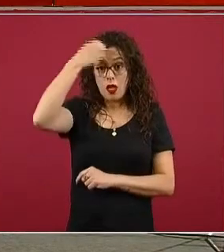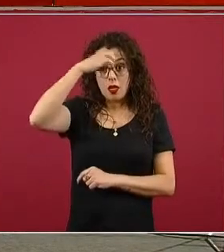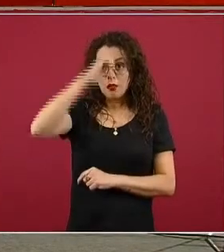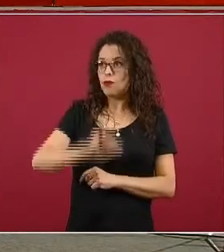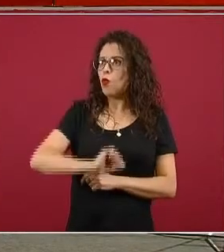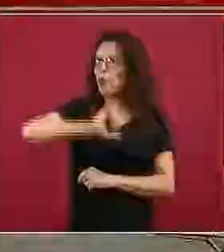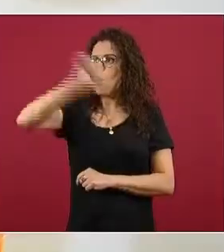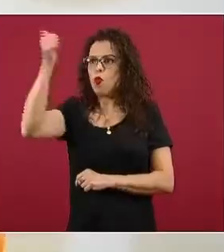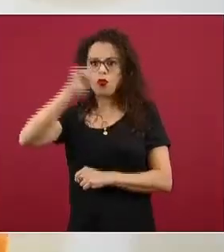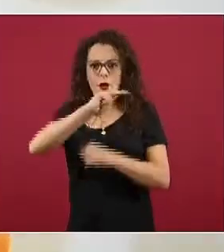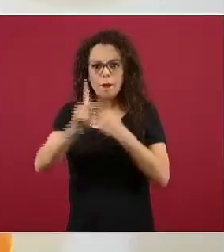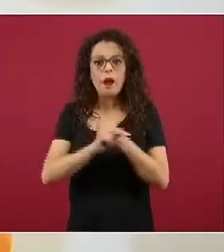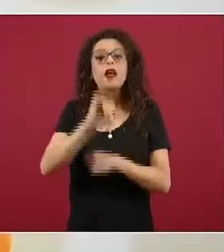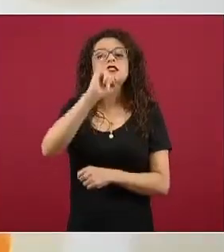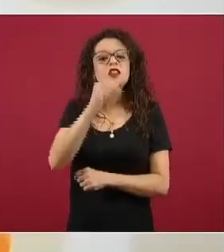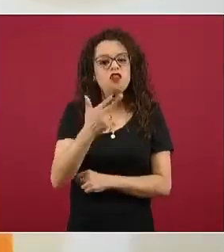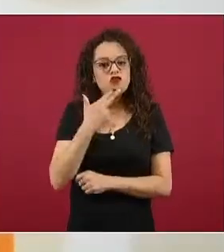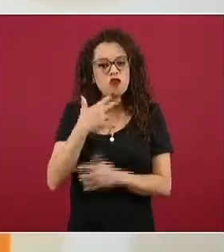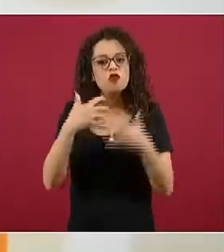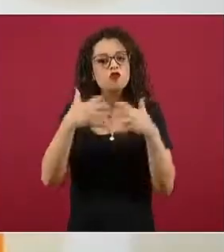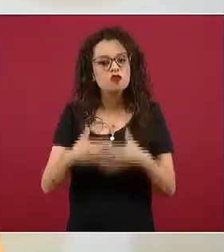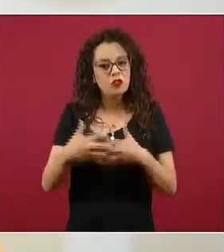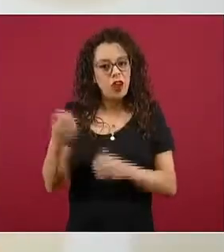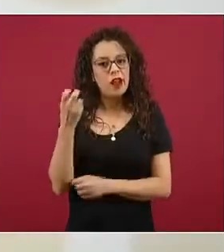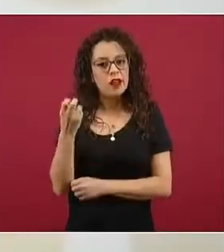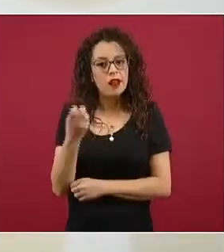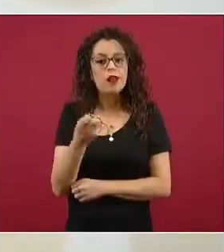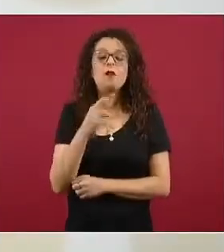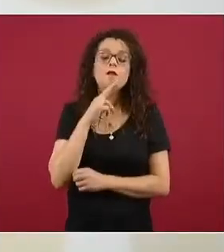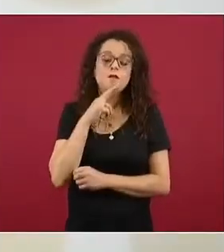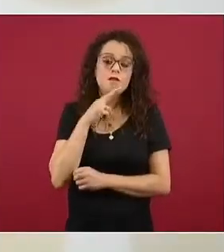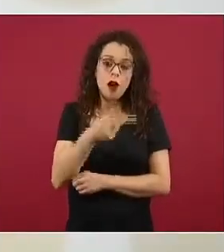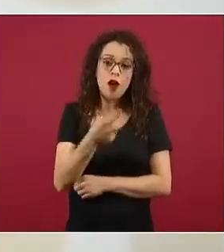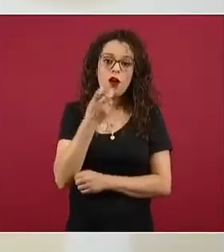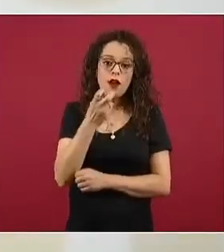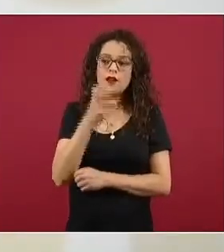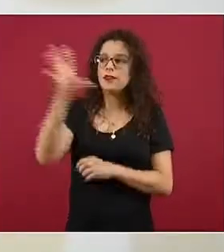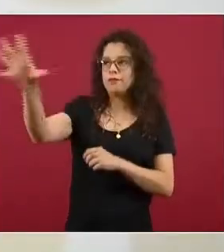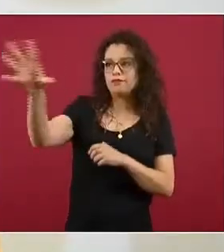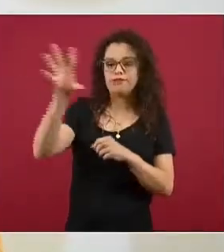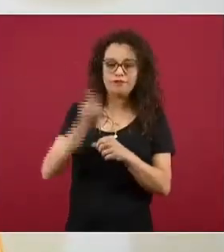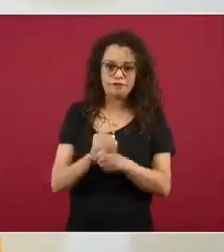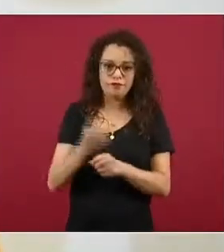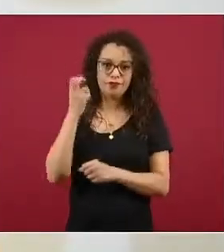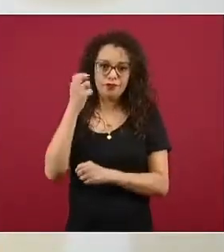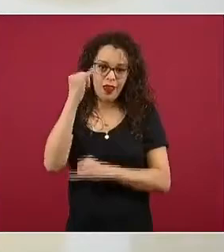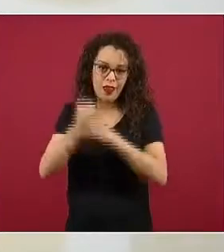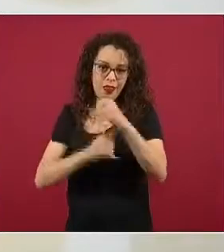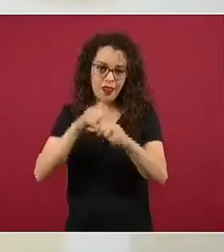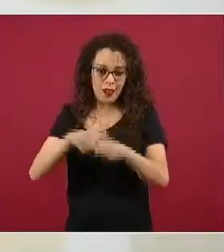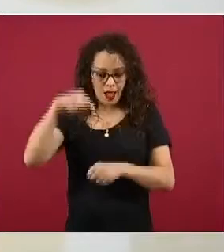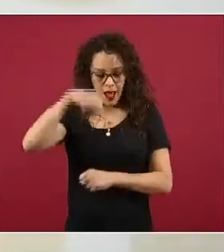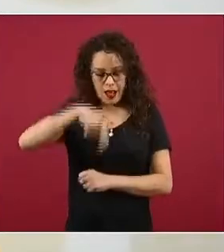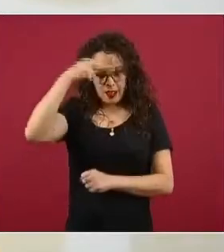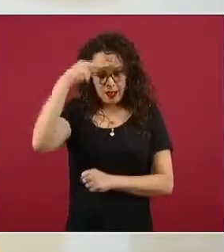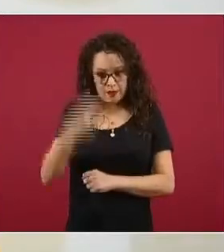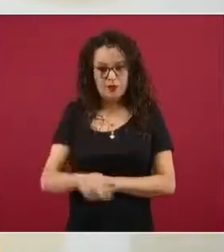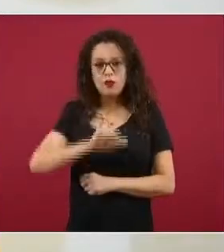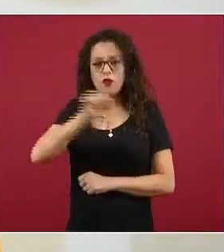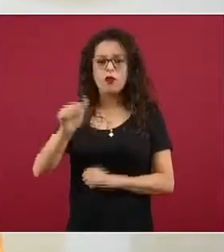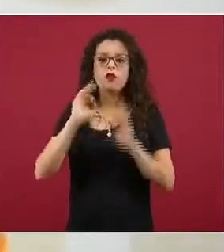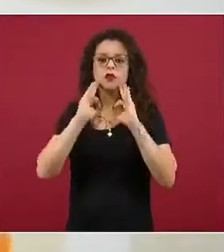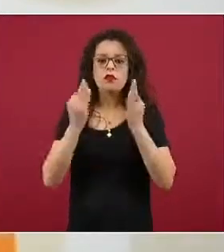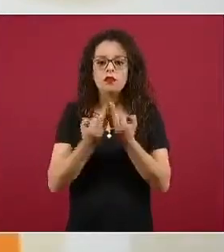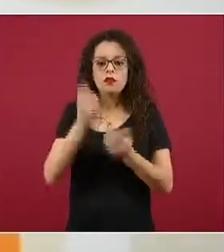países de que esto funciona y hemos retomado buenas prácticas internacionales. Otras acciones en transporte, ustedes ya las conocen, pues el